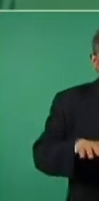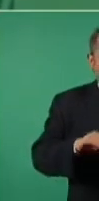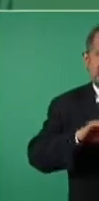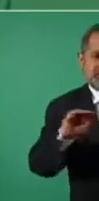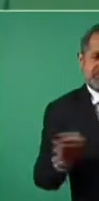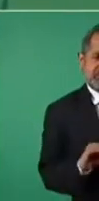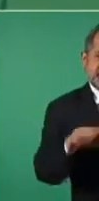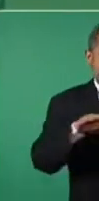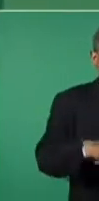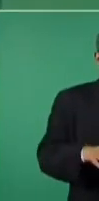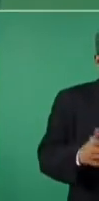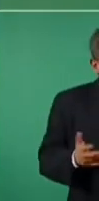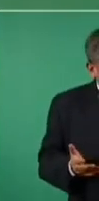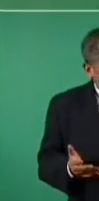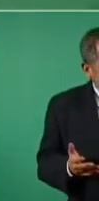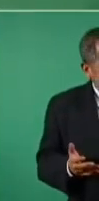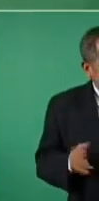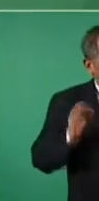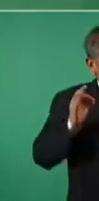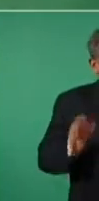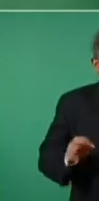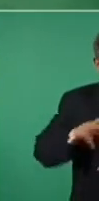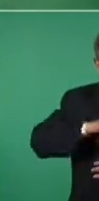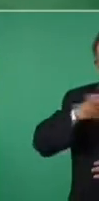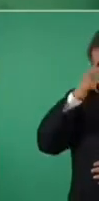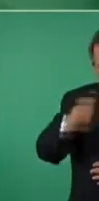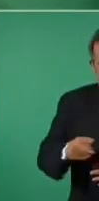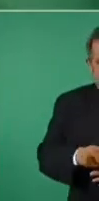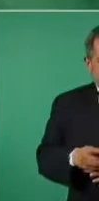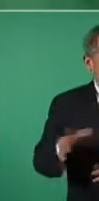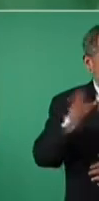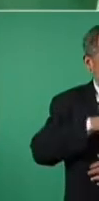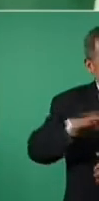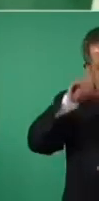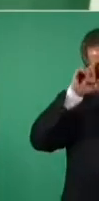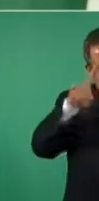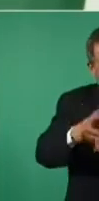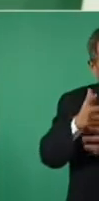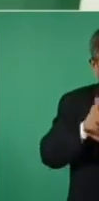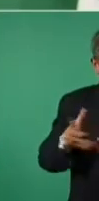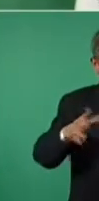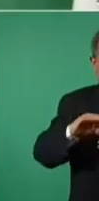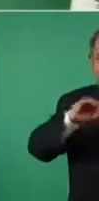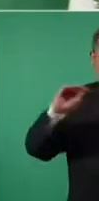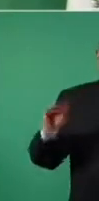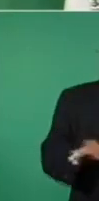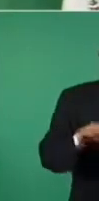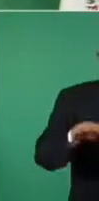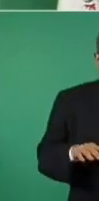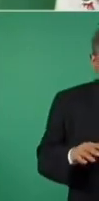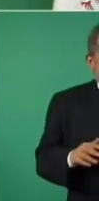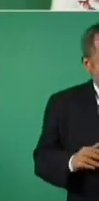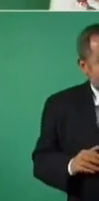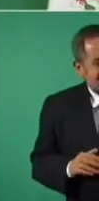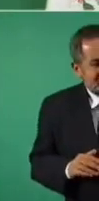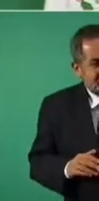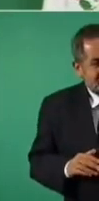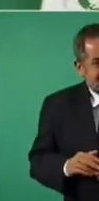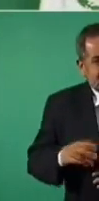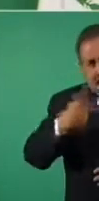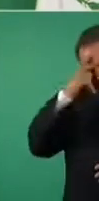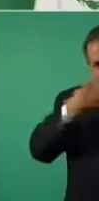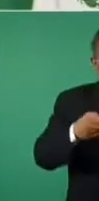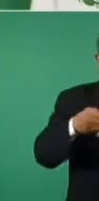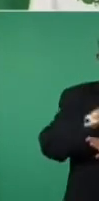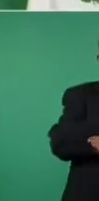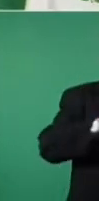los pueblos originarios, las grandes culturas del México prehispánico.